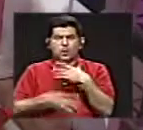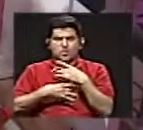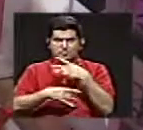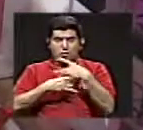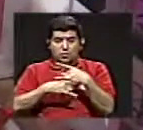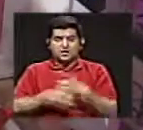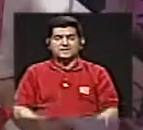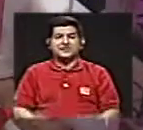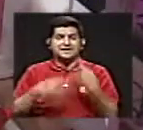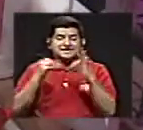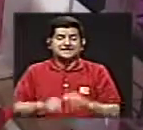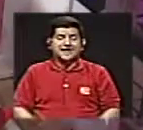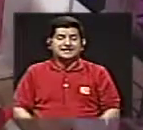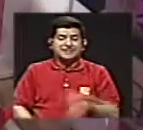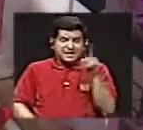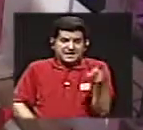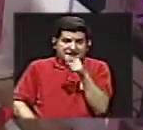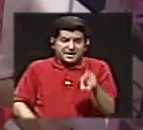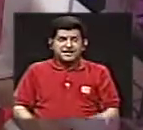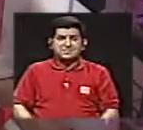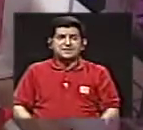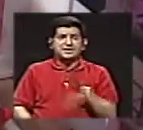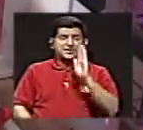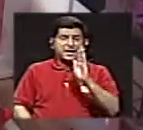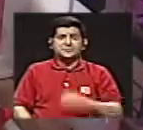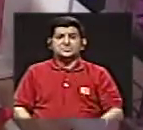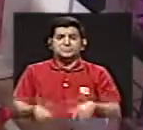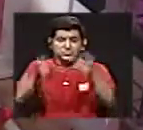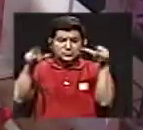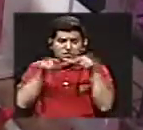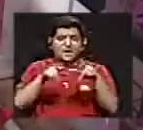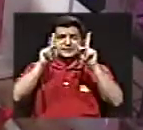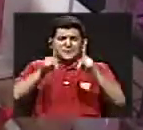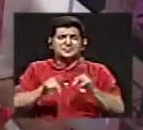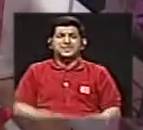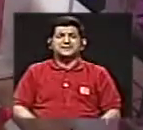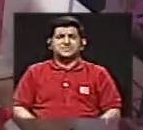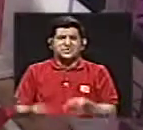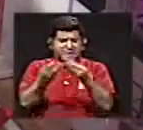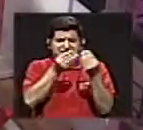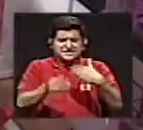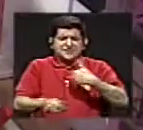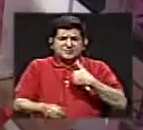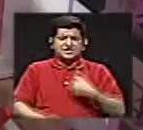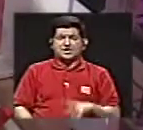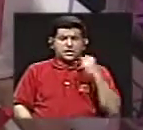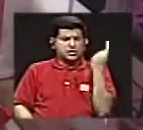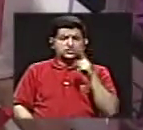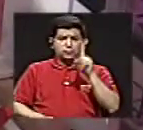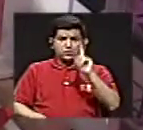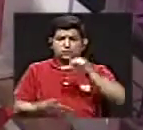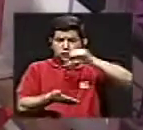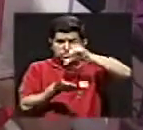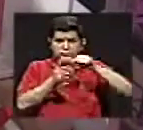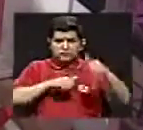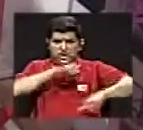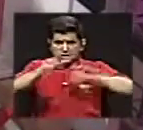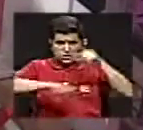intereses creados, tratan de quitarle sus raíces a las personas que hace años les pertenece la tierra. No están solos. Si quieren formar algún centro de